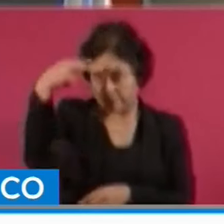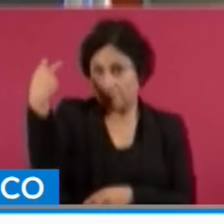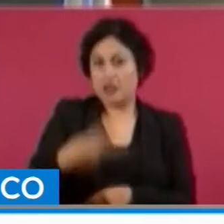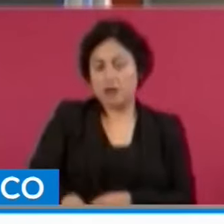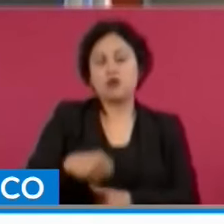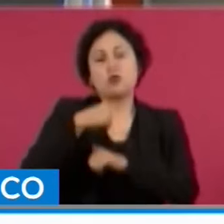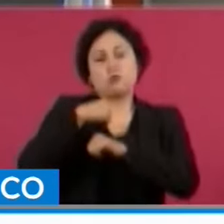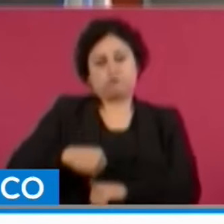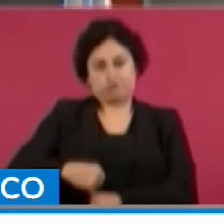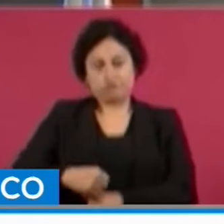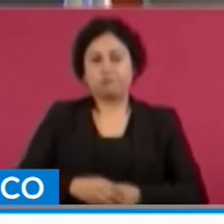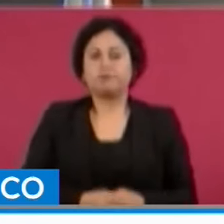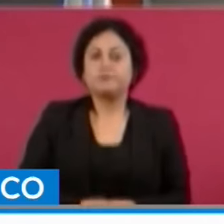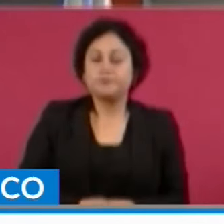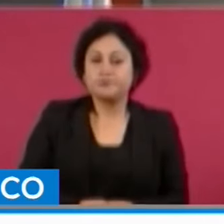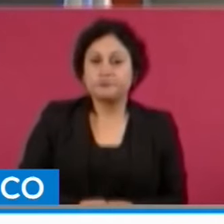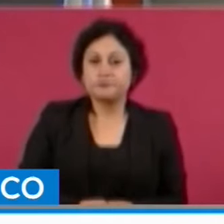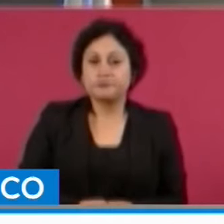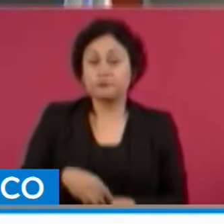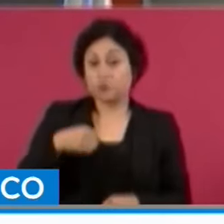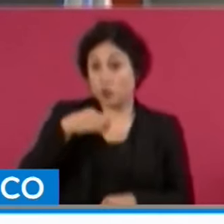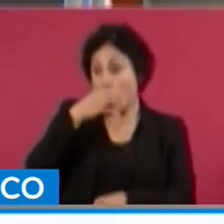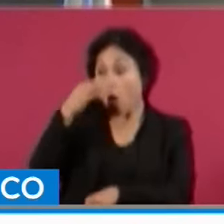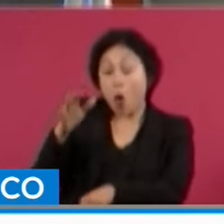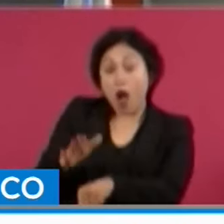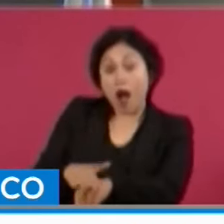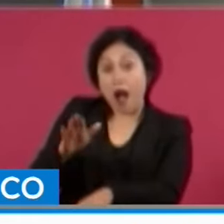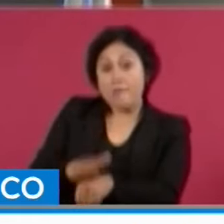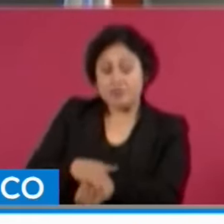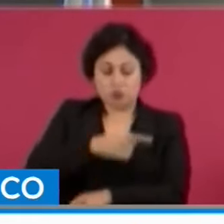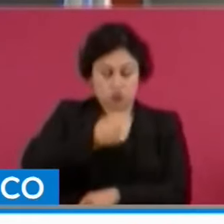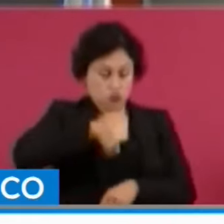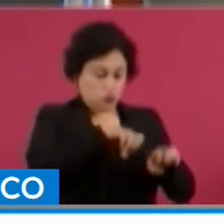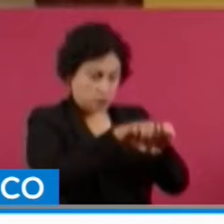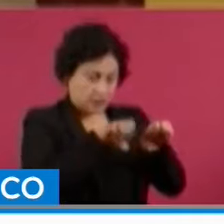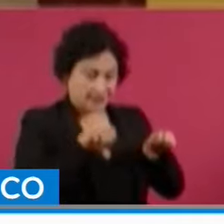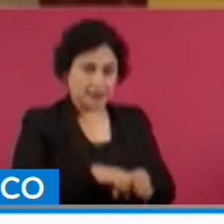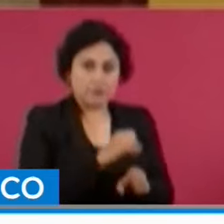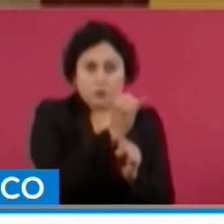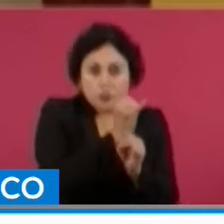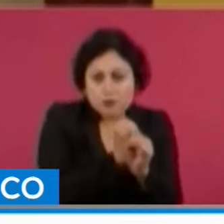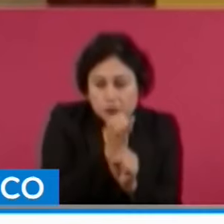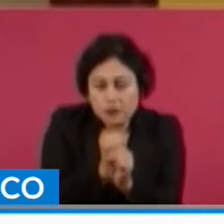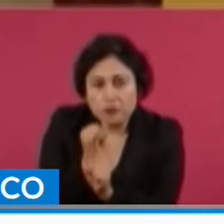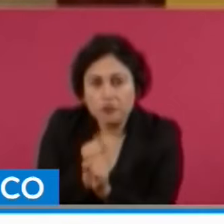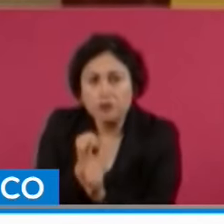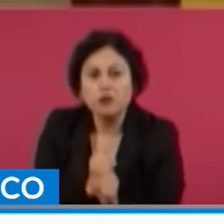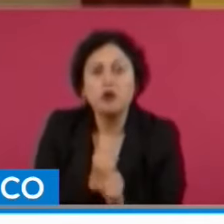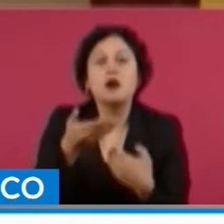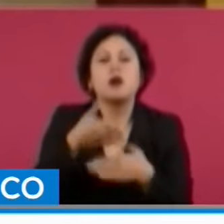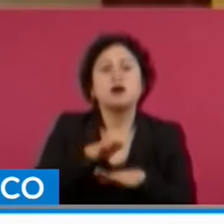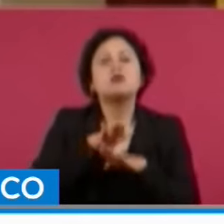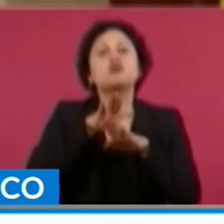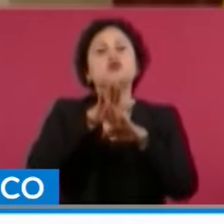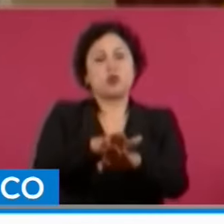Quiero informarle que estamos trabajando en un reportaje sobre una investigación que realizó el gobierno de